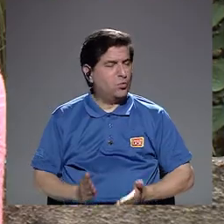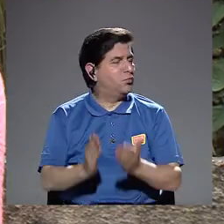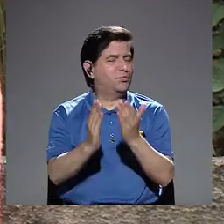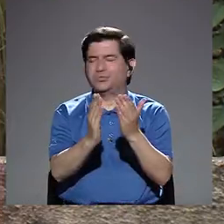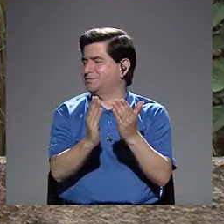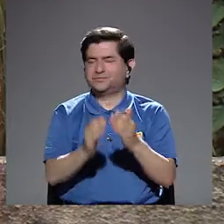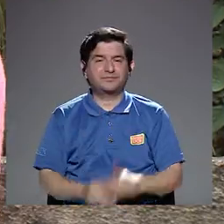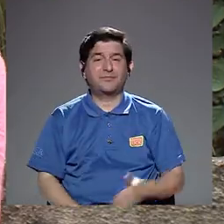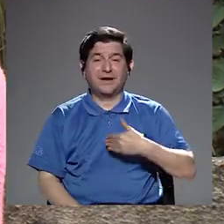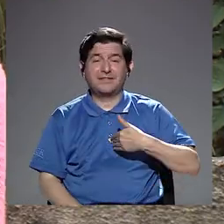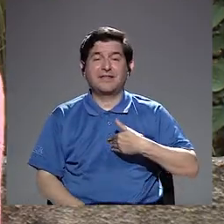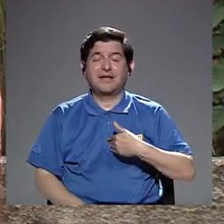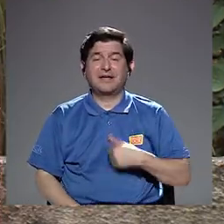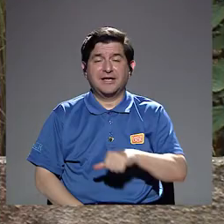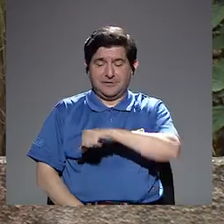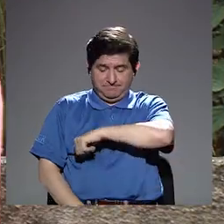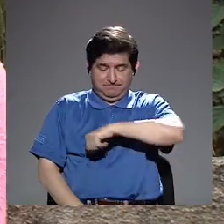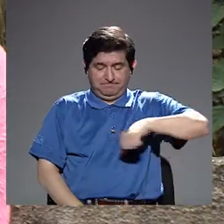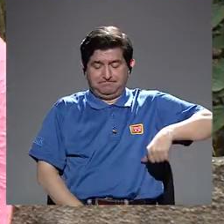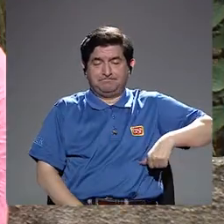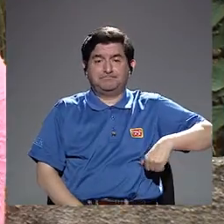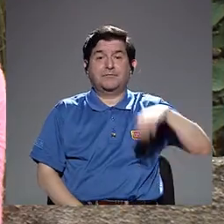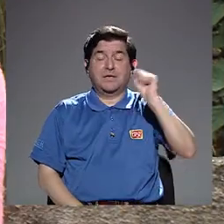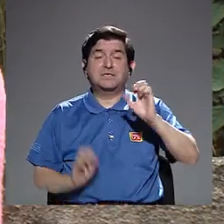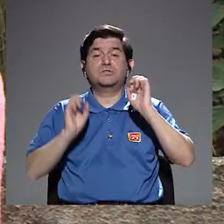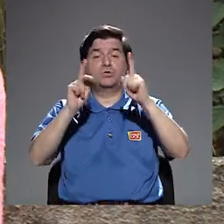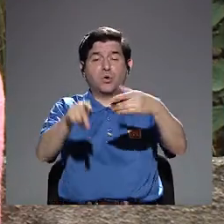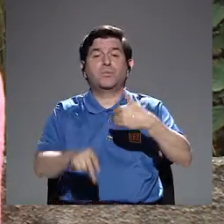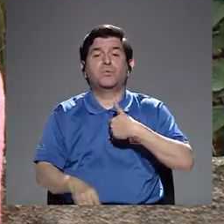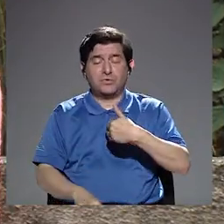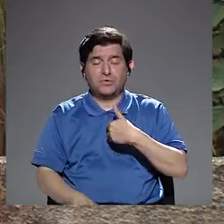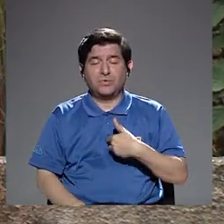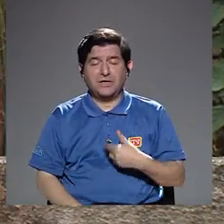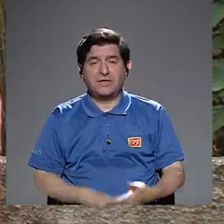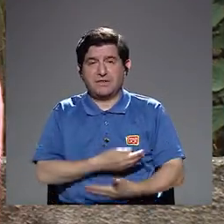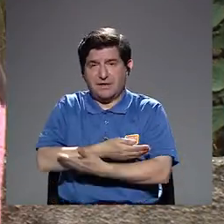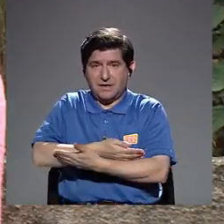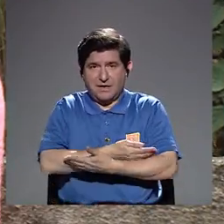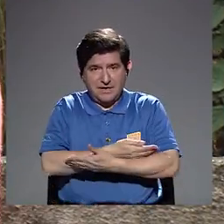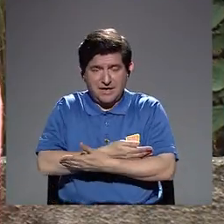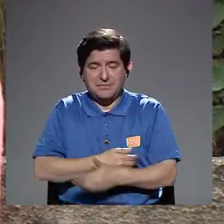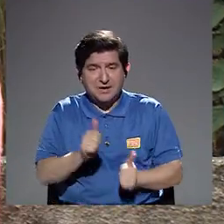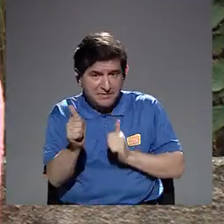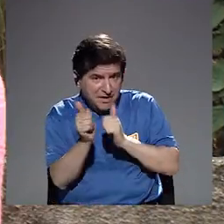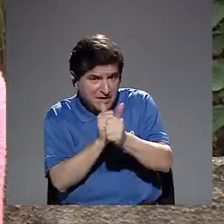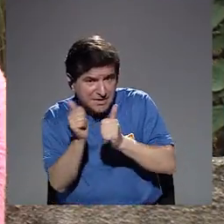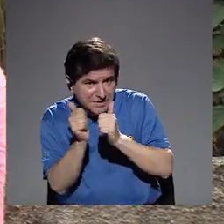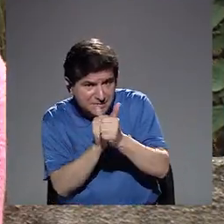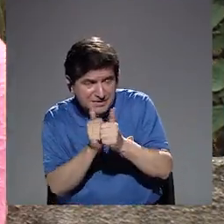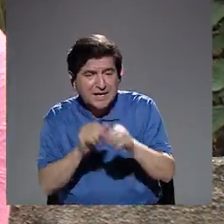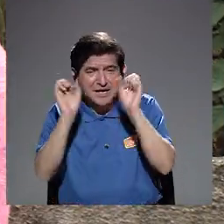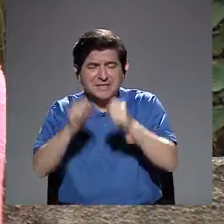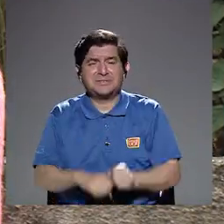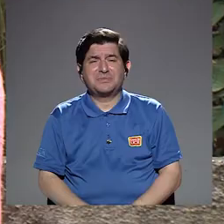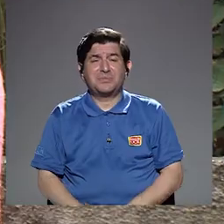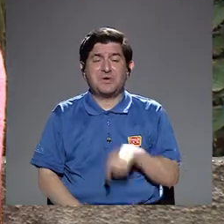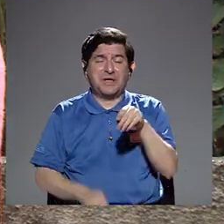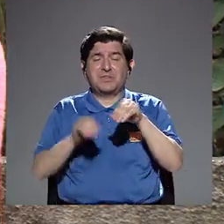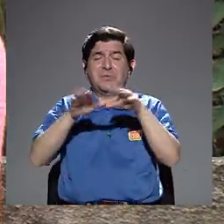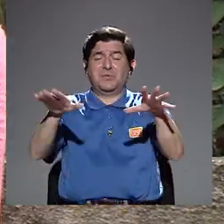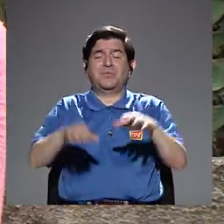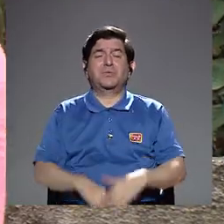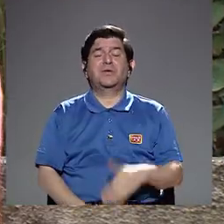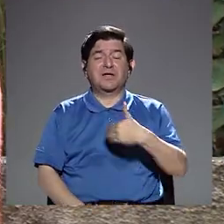Ahí, evidentemente, le toca cesárea. ¿Por qué? Porque sí se le da la posibilidad al bebé de pasar por el canal de parto, de que se contagie